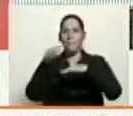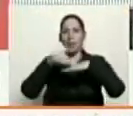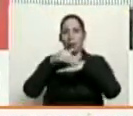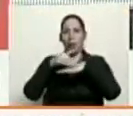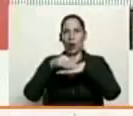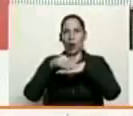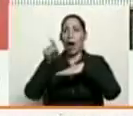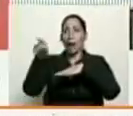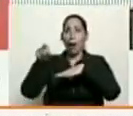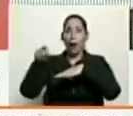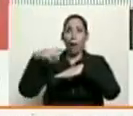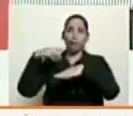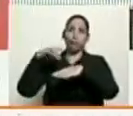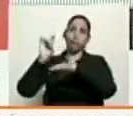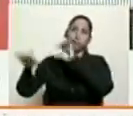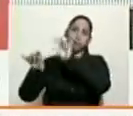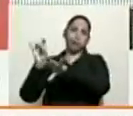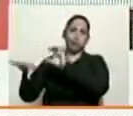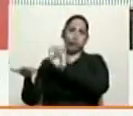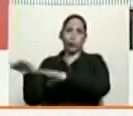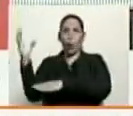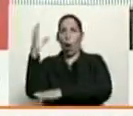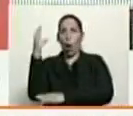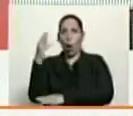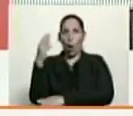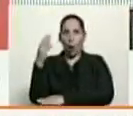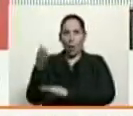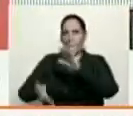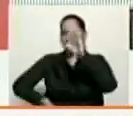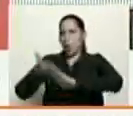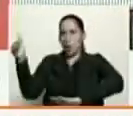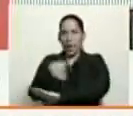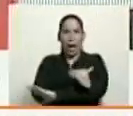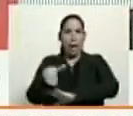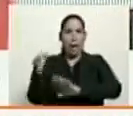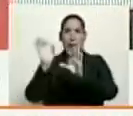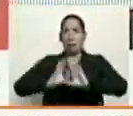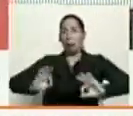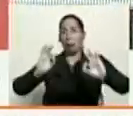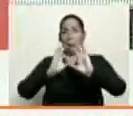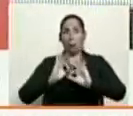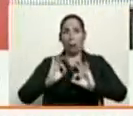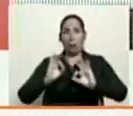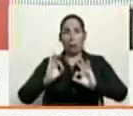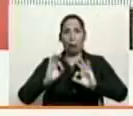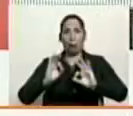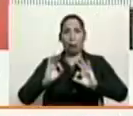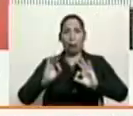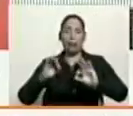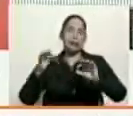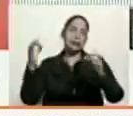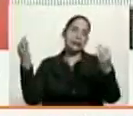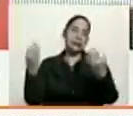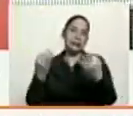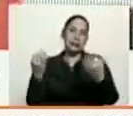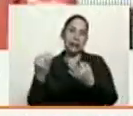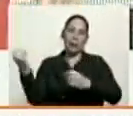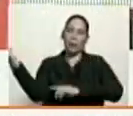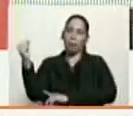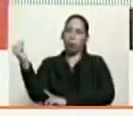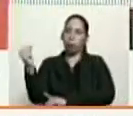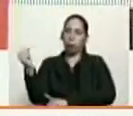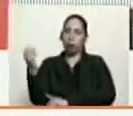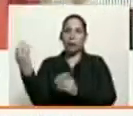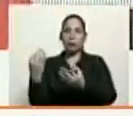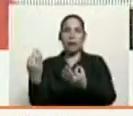botando de Colombia, echando para la calle, sin nada, le dieron la espalda, como acostumbra hacer la derecha venezolana, a